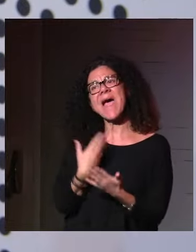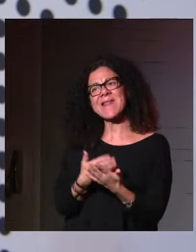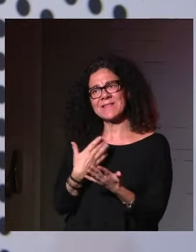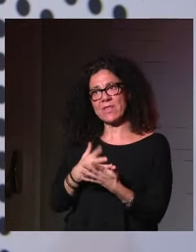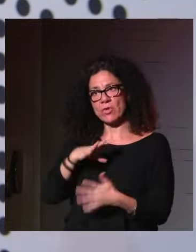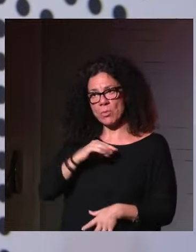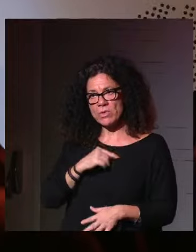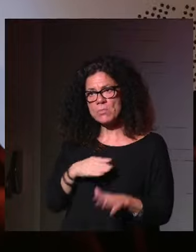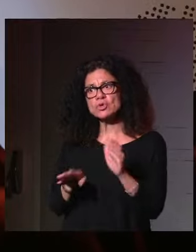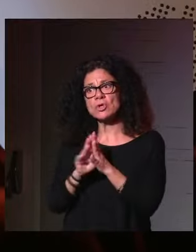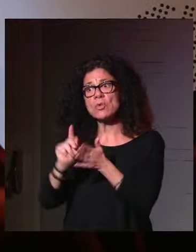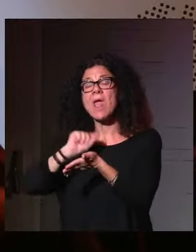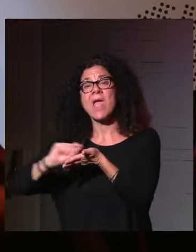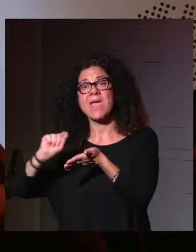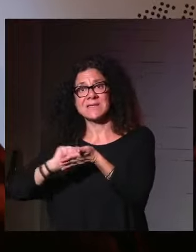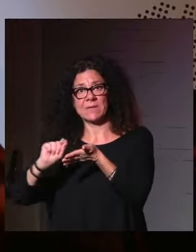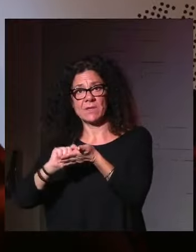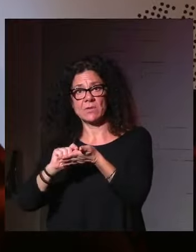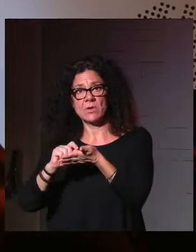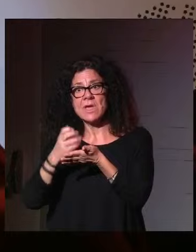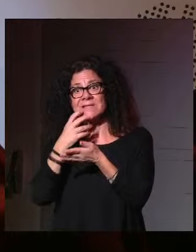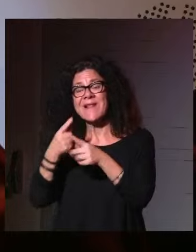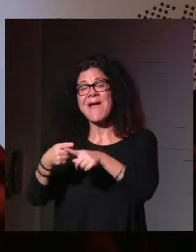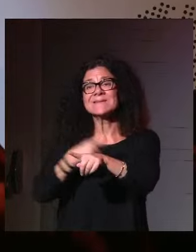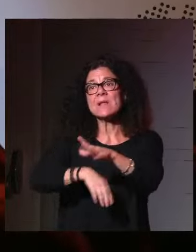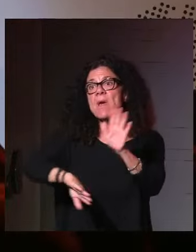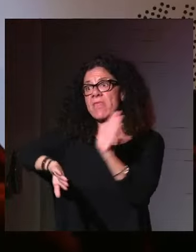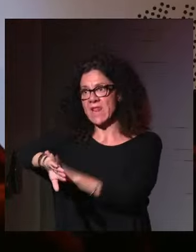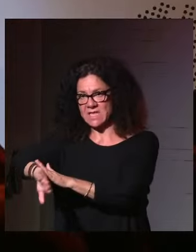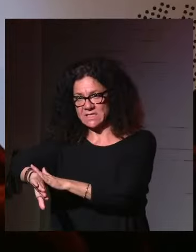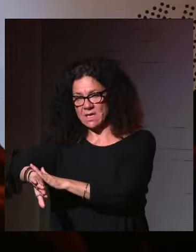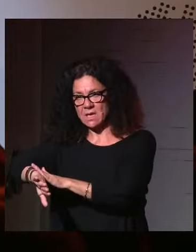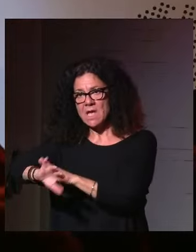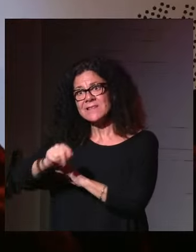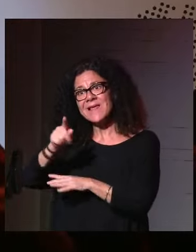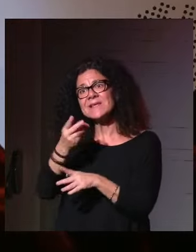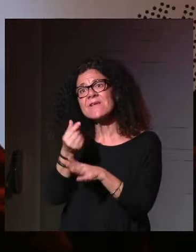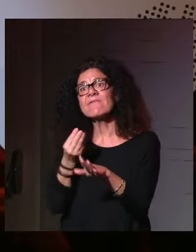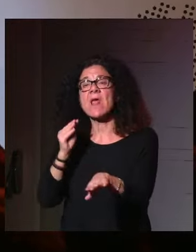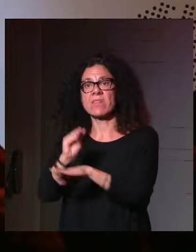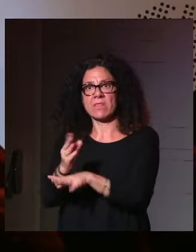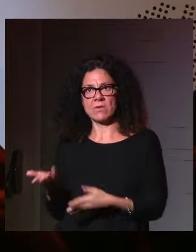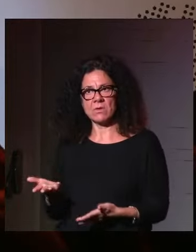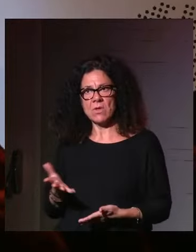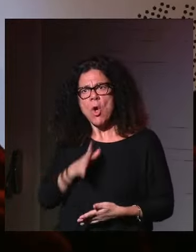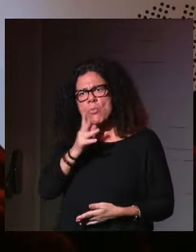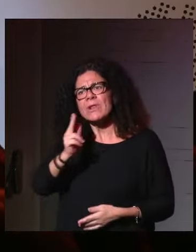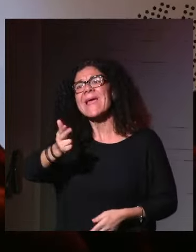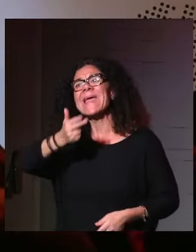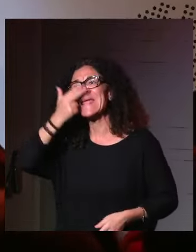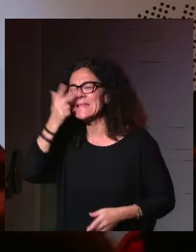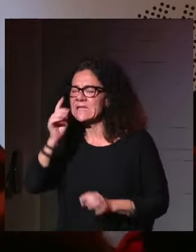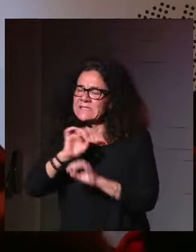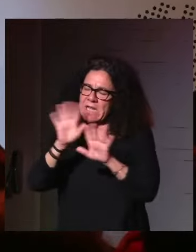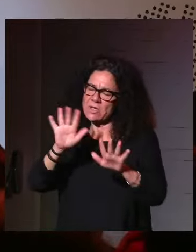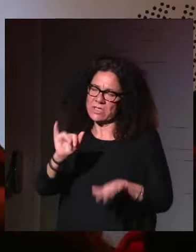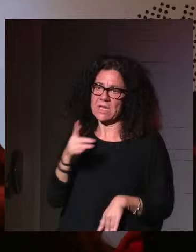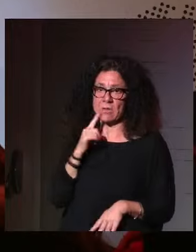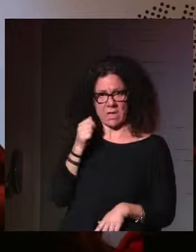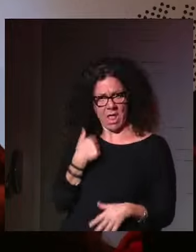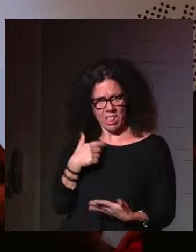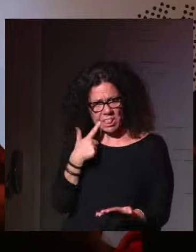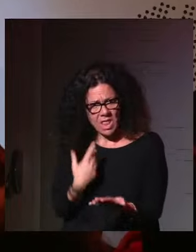podamos seguir escribiendo mientras la extrema derecha tiene ese financiamiento porque tienen intereses claramente como lo demuestra